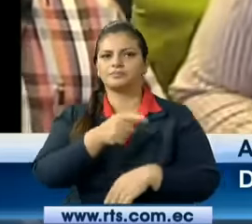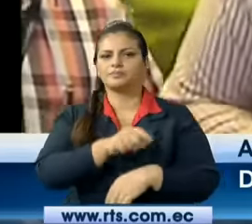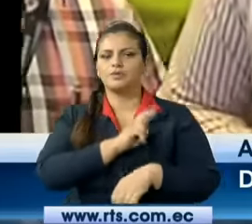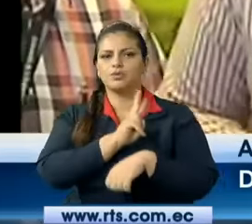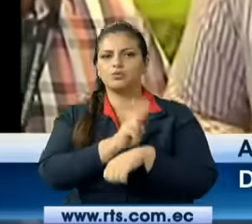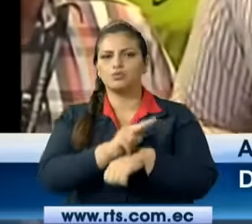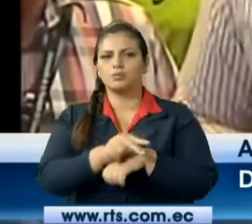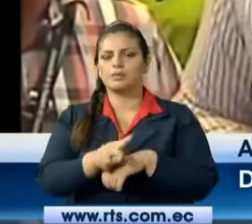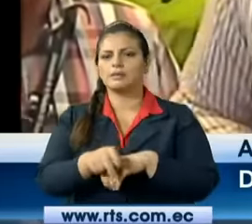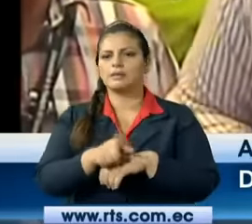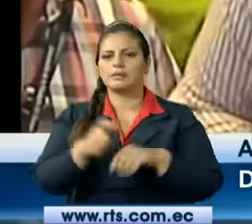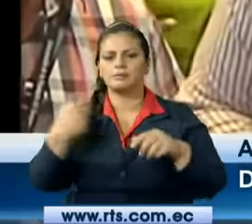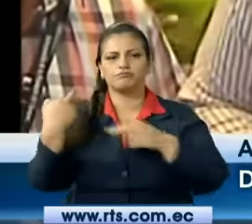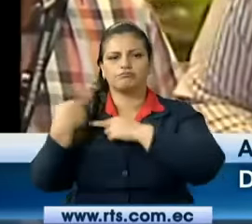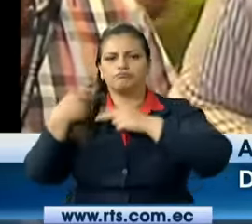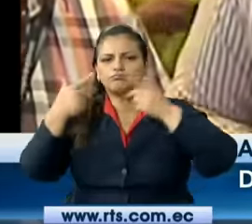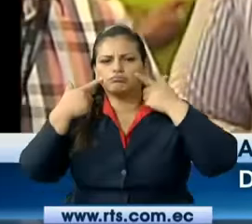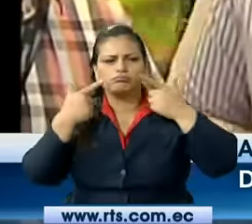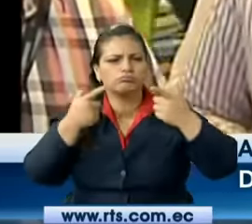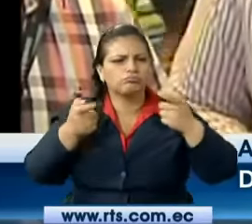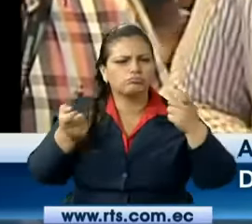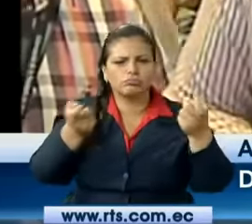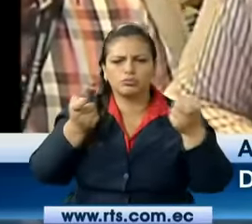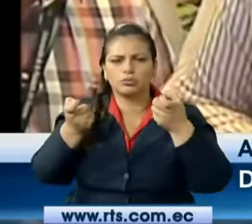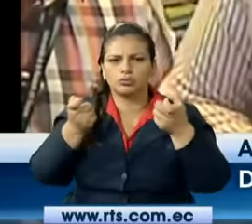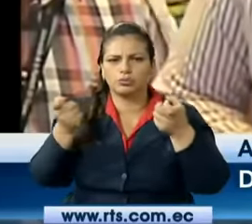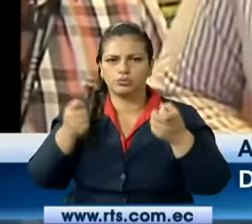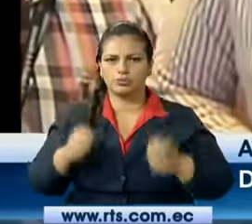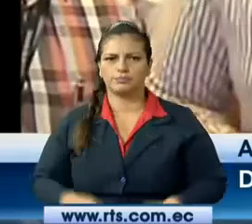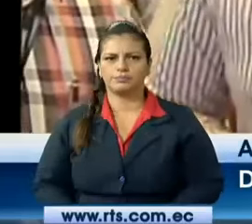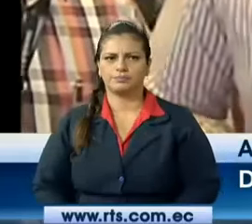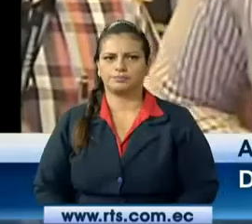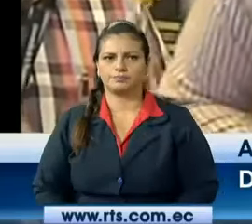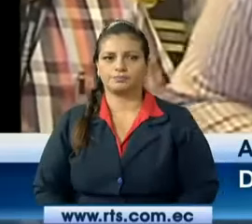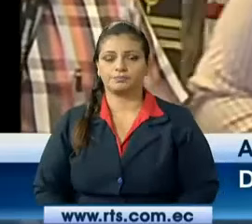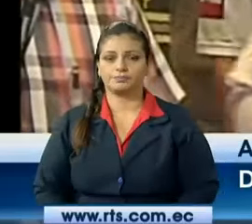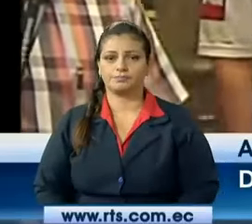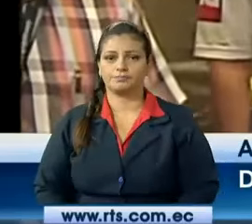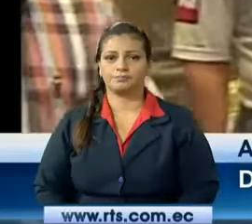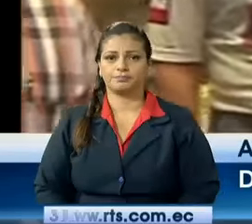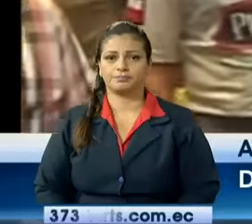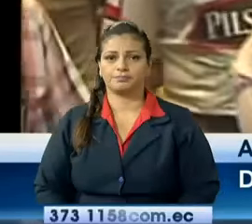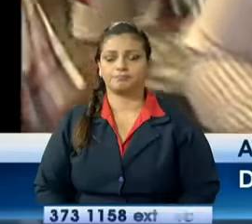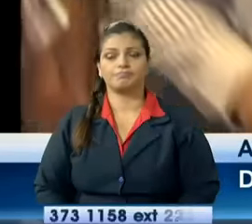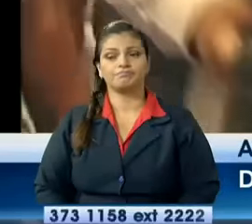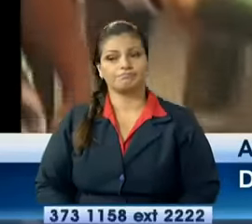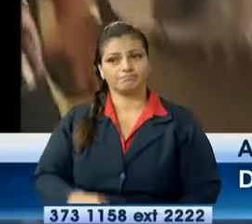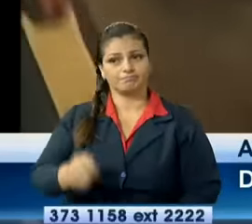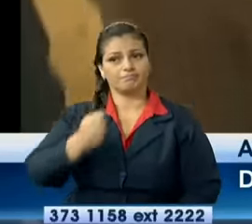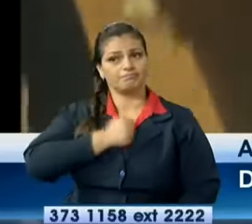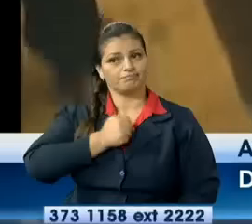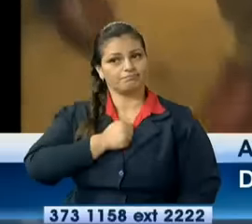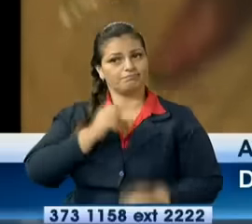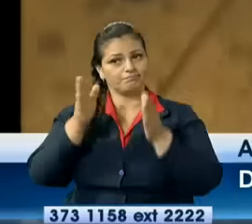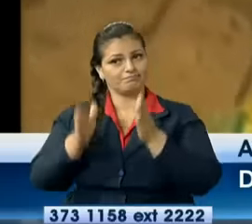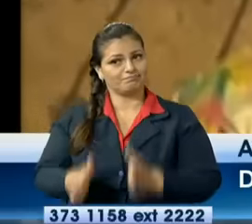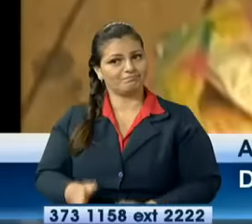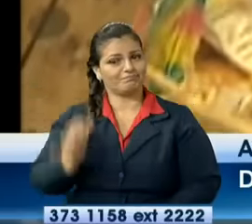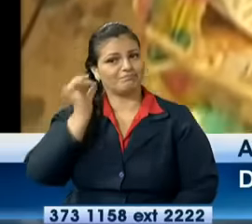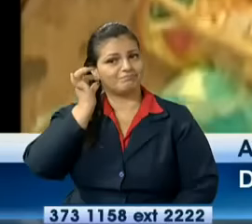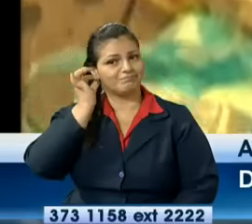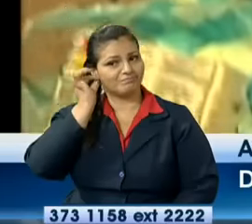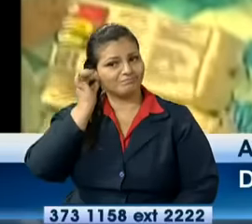son constantes, y pese a ser constantes hay reincidencias. Encontró el abogado que la propietaria de estos pollos mutantes